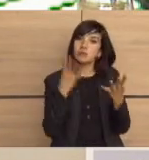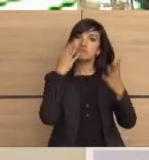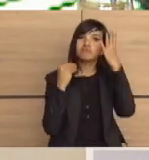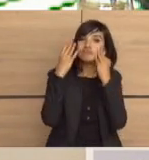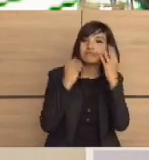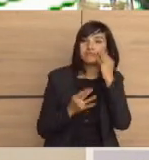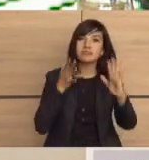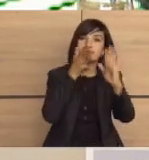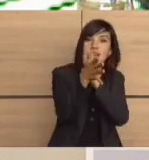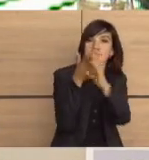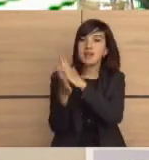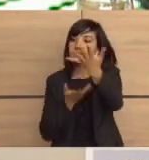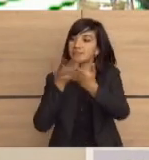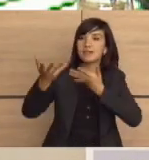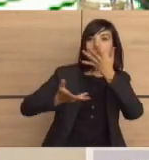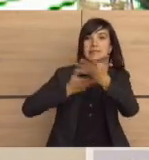de nosotros. Por ejemplo,